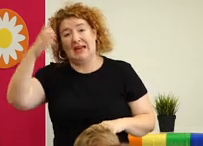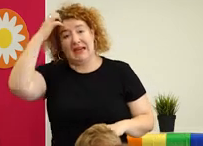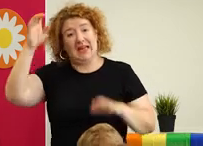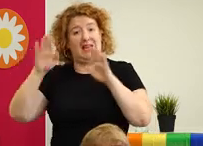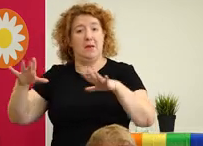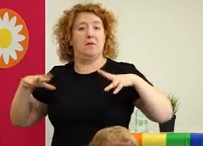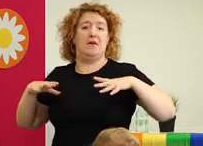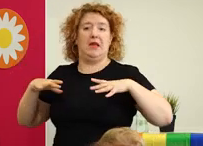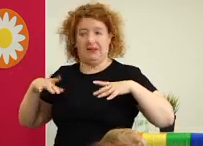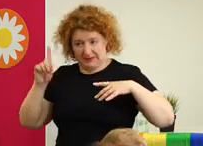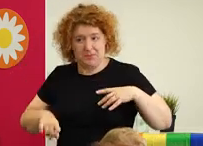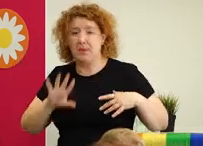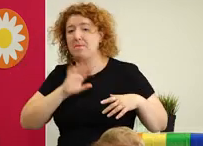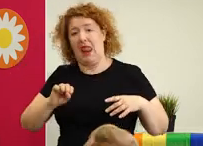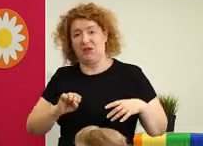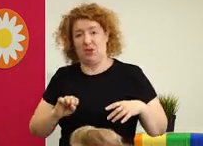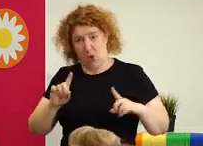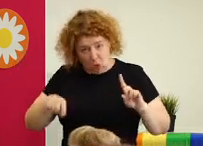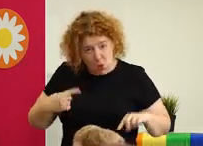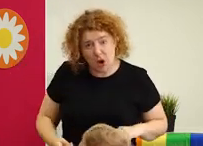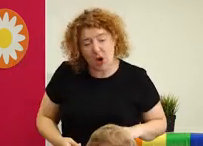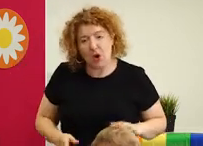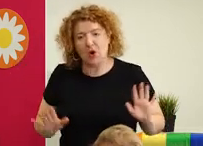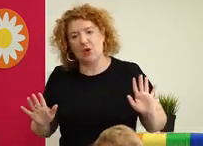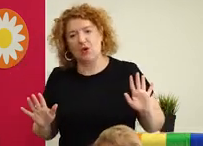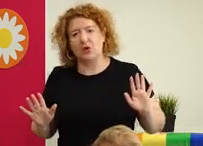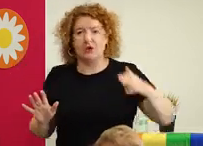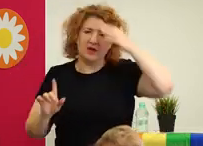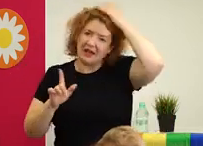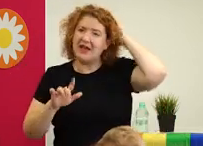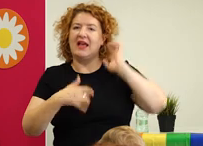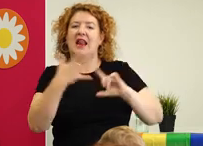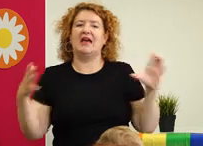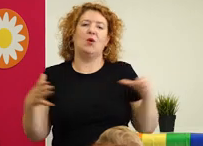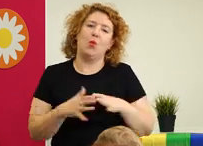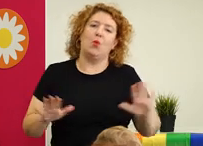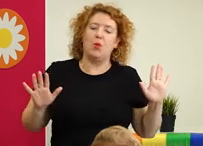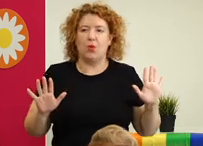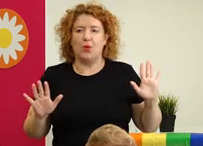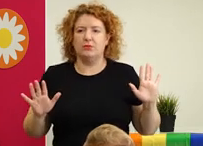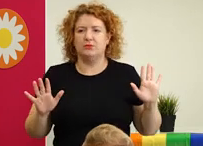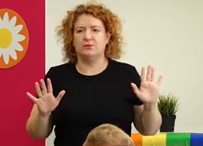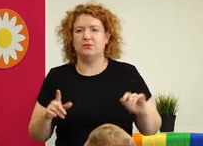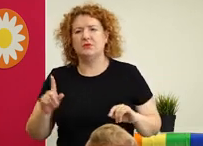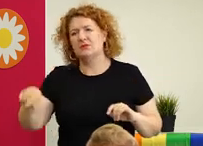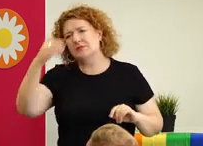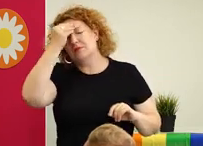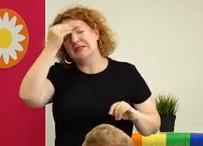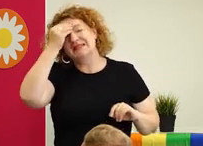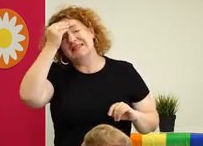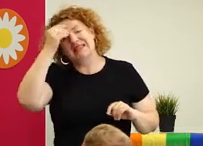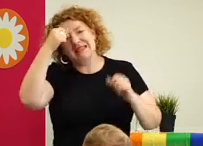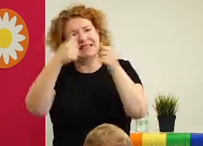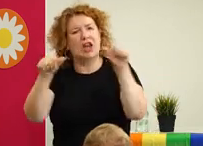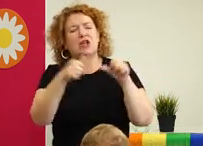de retiro, también nos parece como súper bien, pero luego nos ponemos moralistas con las personas LGTBI. Entonces, ¿cuál creéis que son los